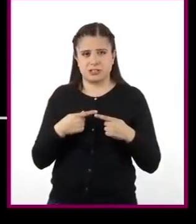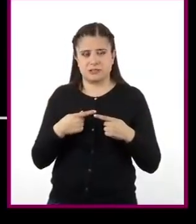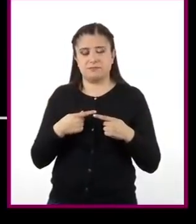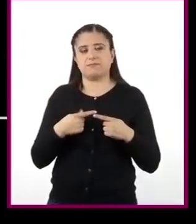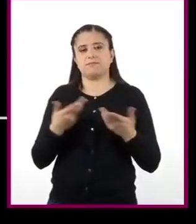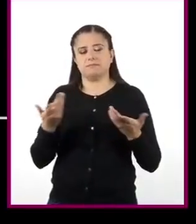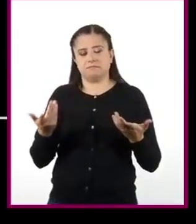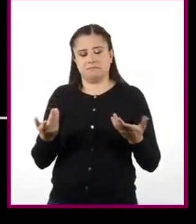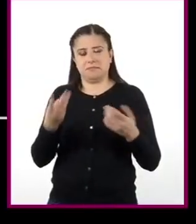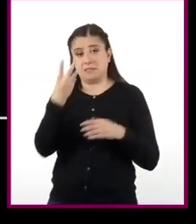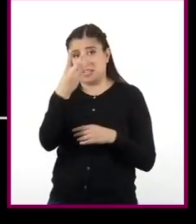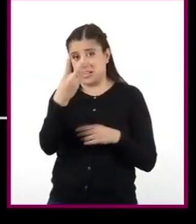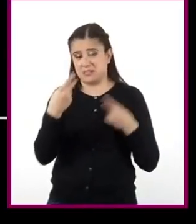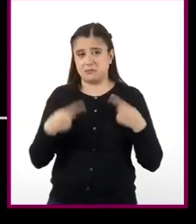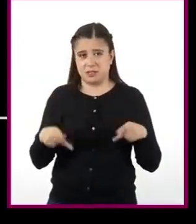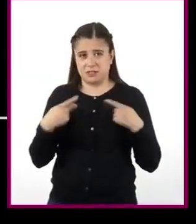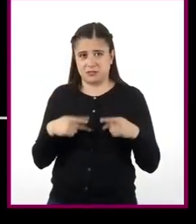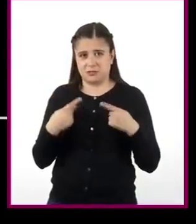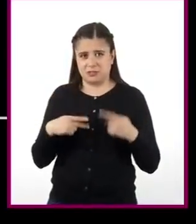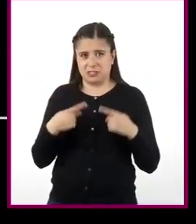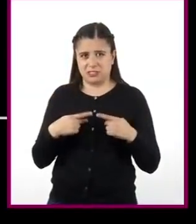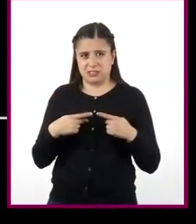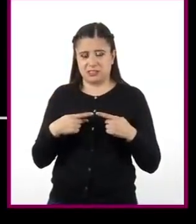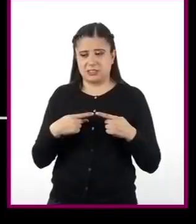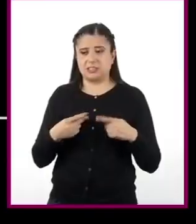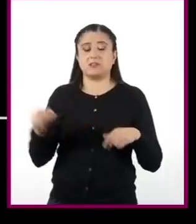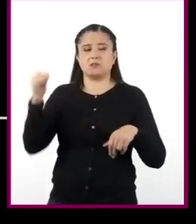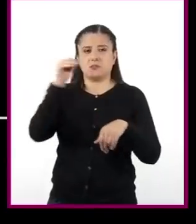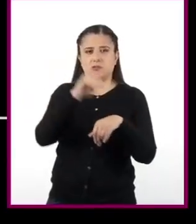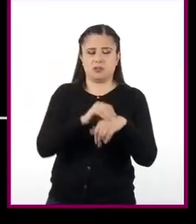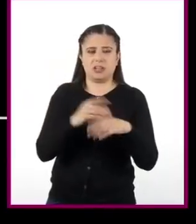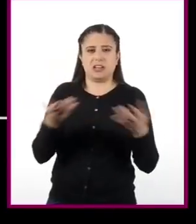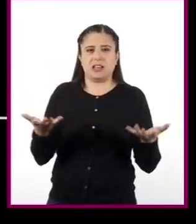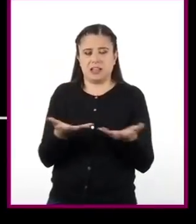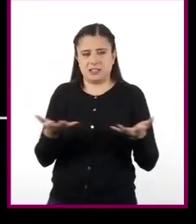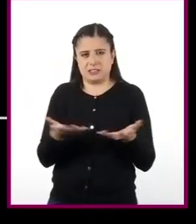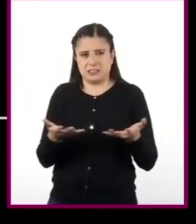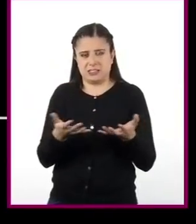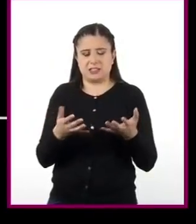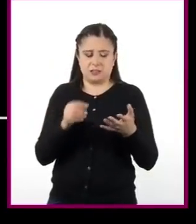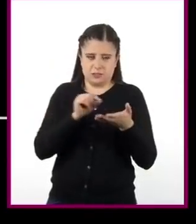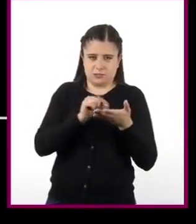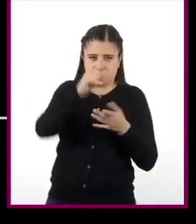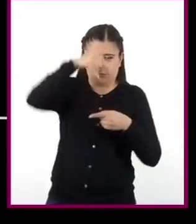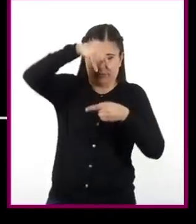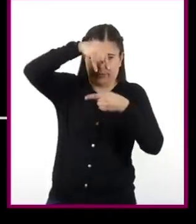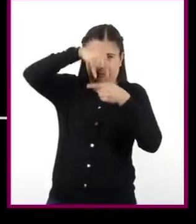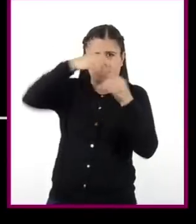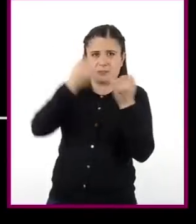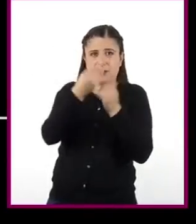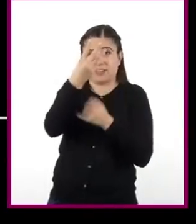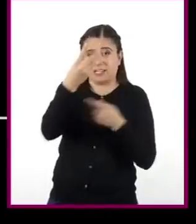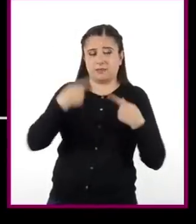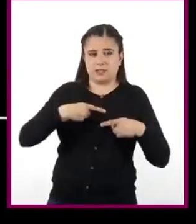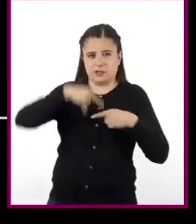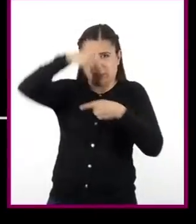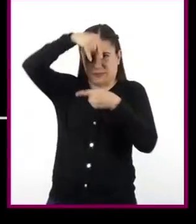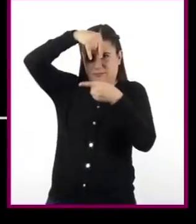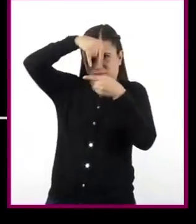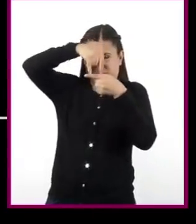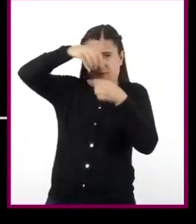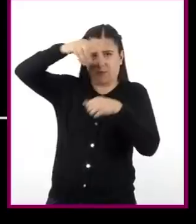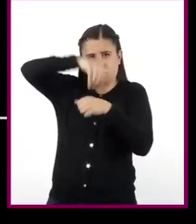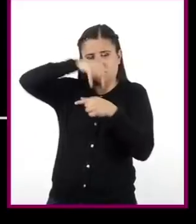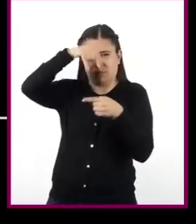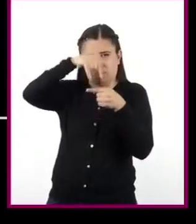Entonces tenemos solo 3 personas y hacemos nuestra barrita de 3 personas, ¿verdad? Son